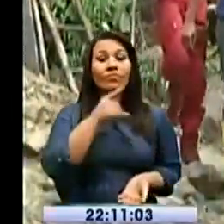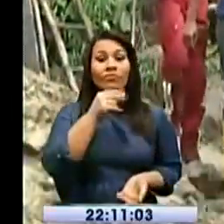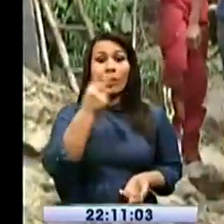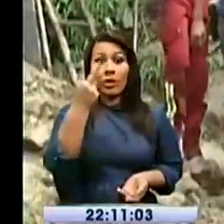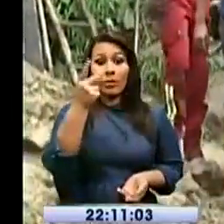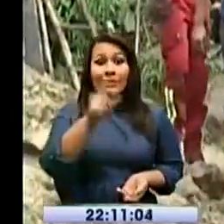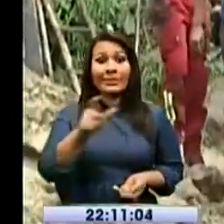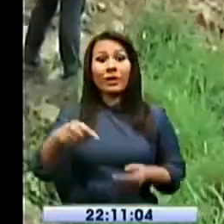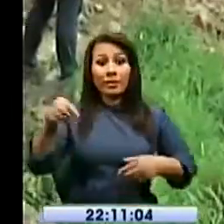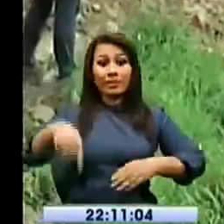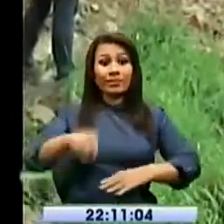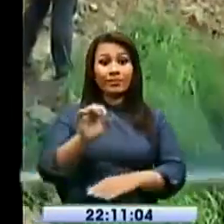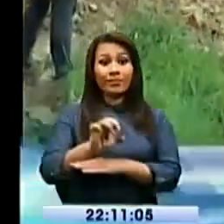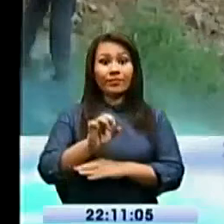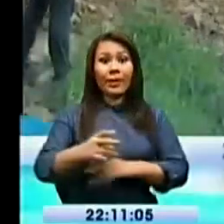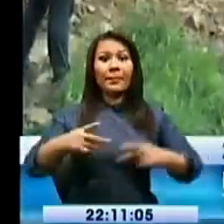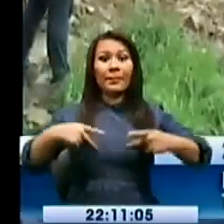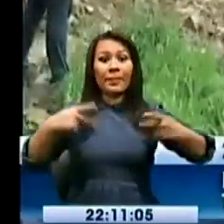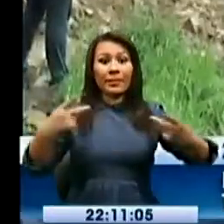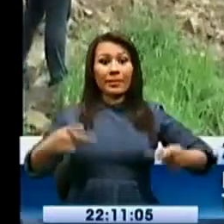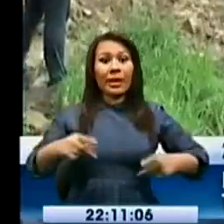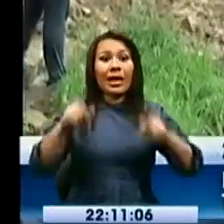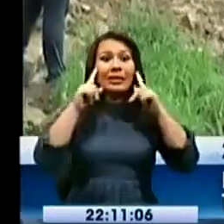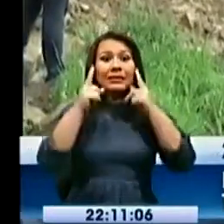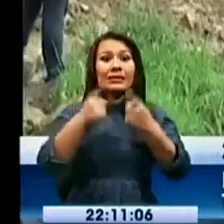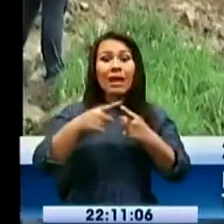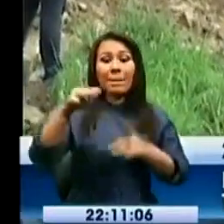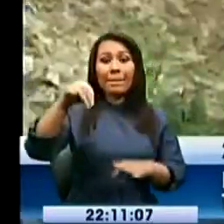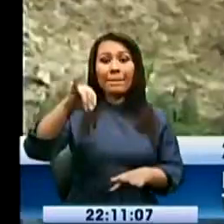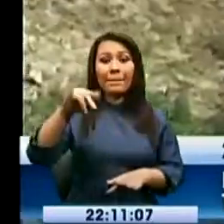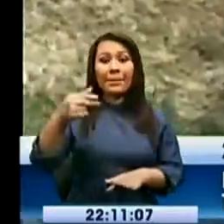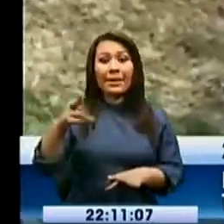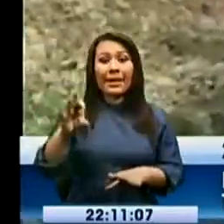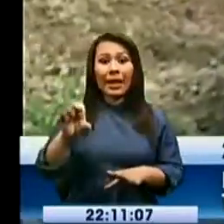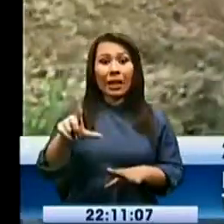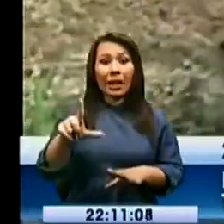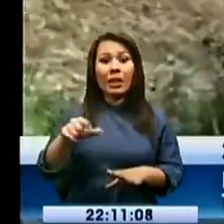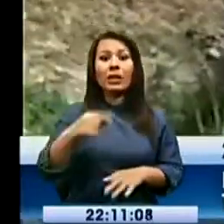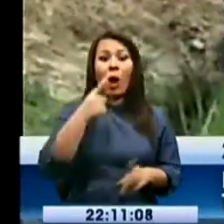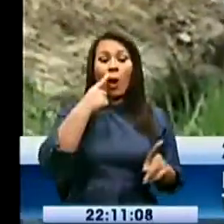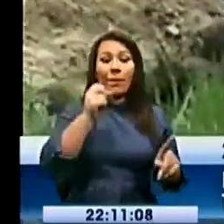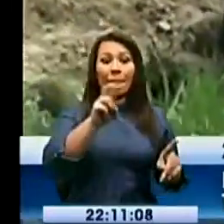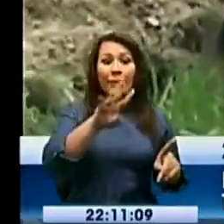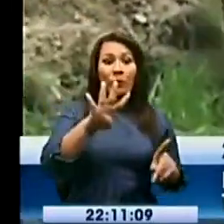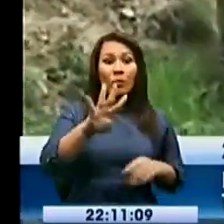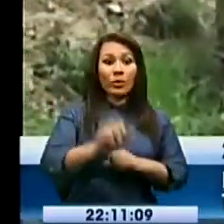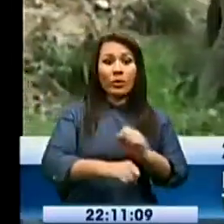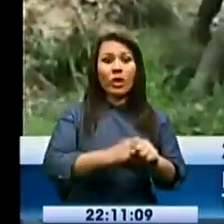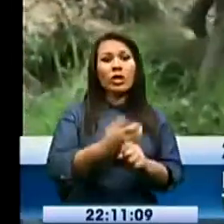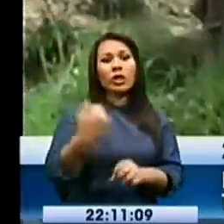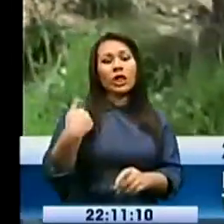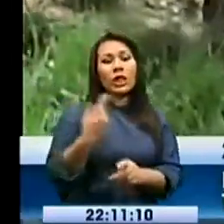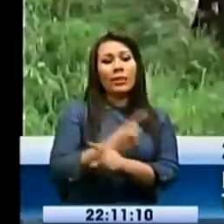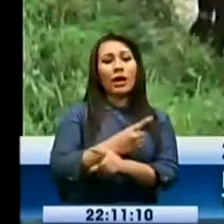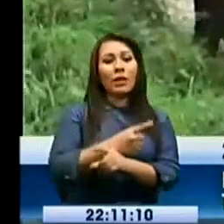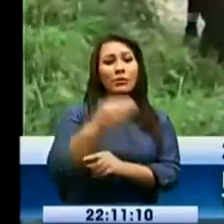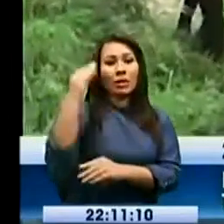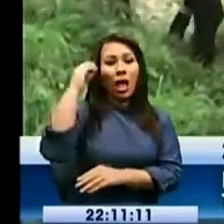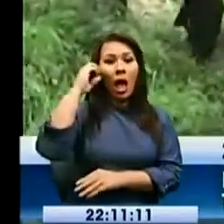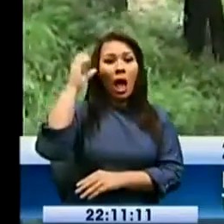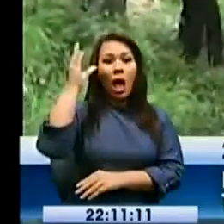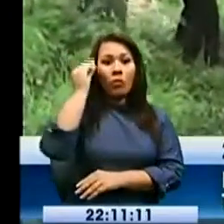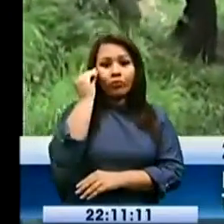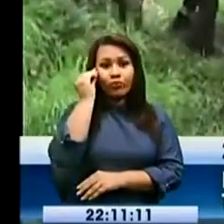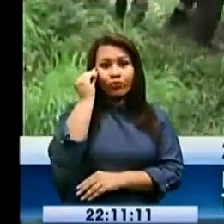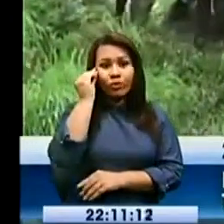nacionalidad ecuatoriana y habitaban en San Miguel de Brasil. Carlos Parra, de 24 años, tenía discapacidad intelectual y habría